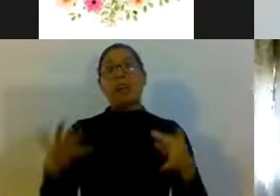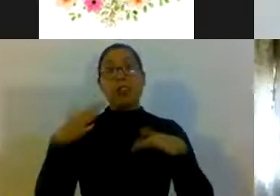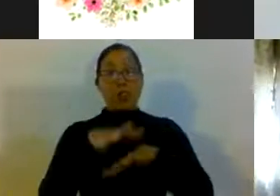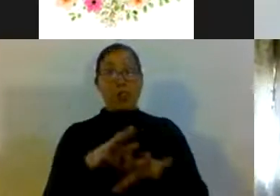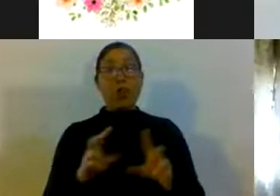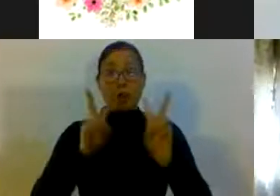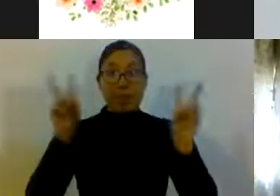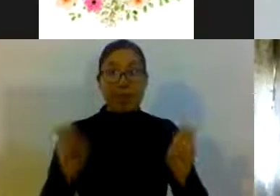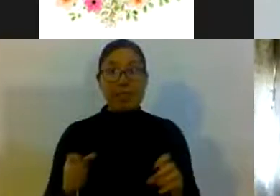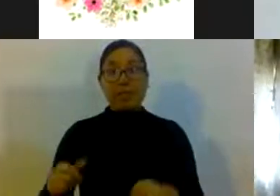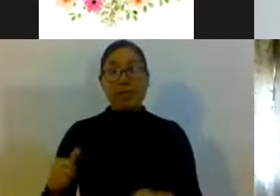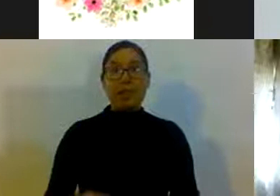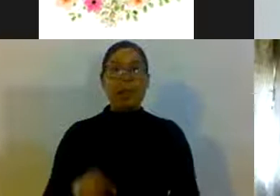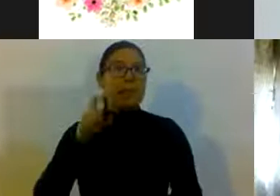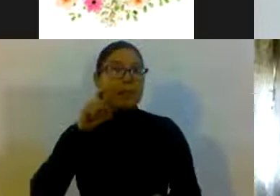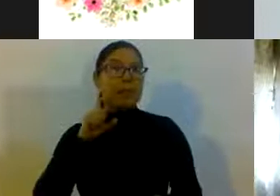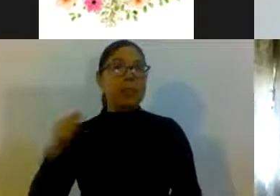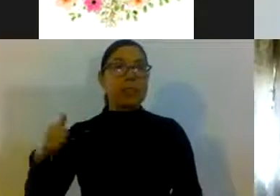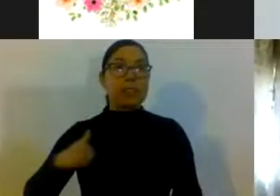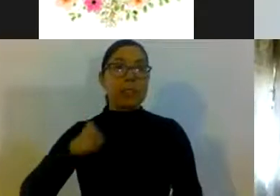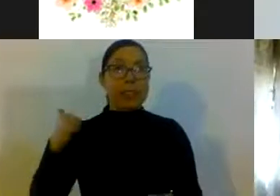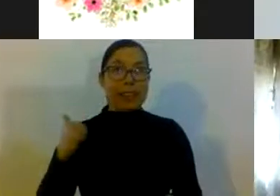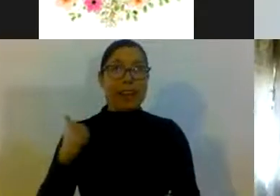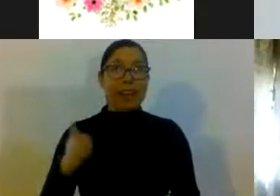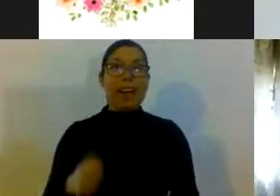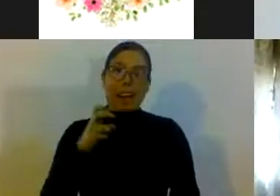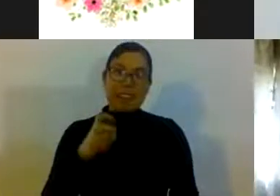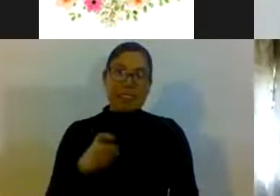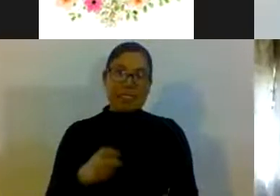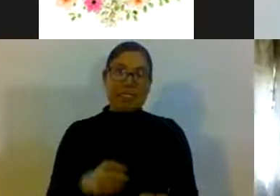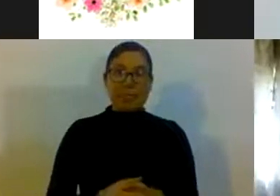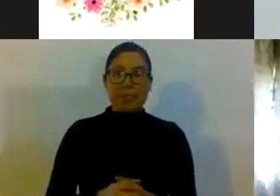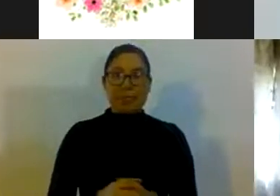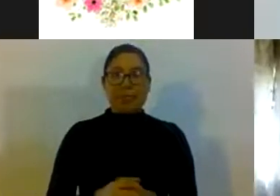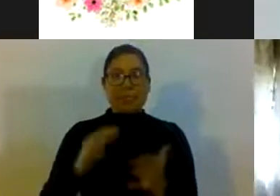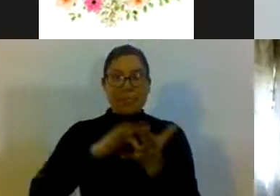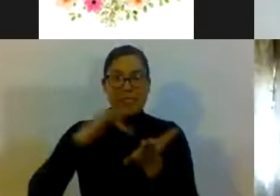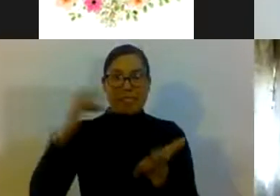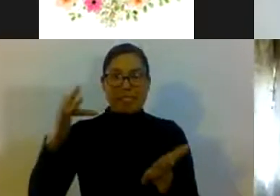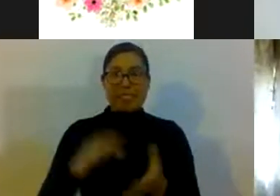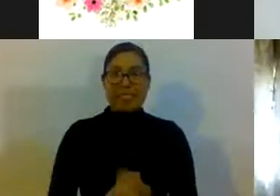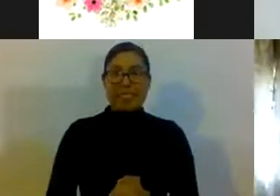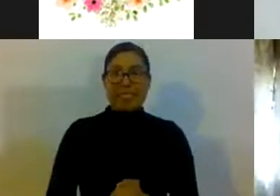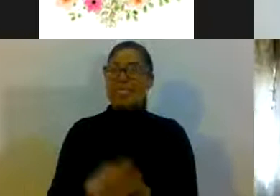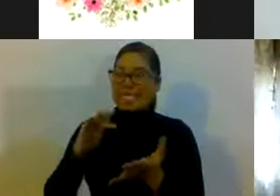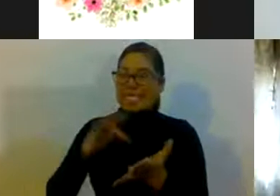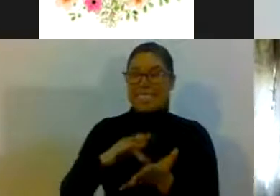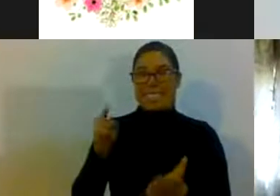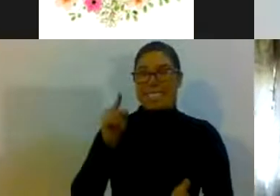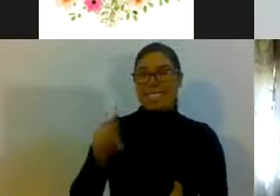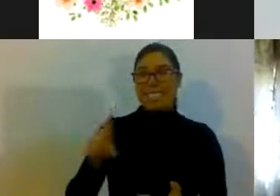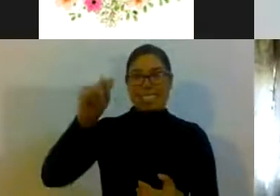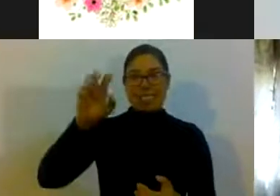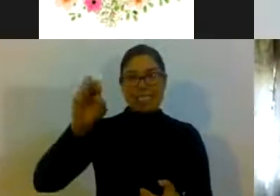me encantan, me gustan mucho. Gracias. Muchísimas gracias a ti, Teresa. Y ahorita dijiste algo